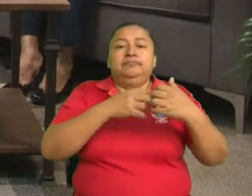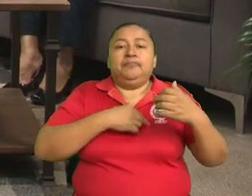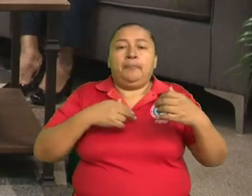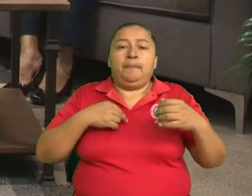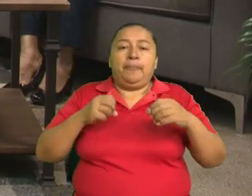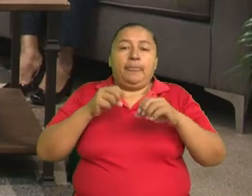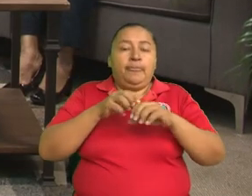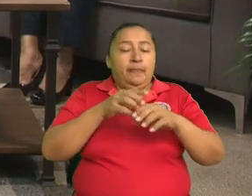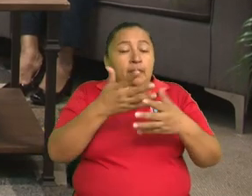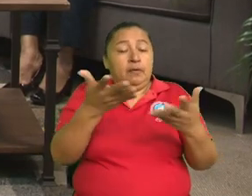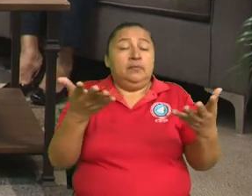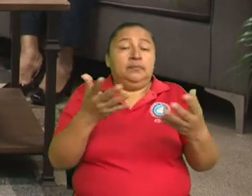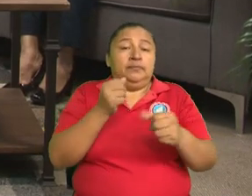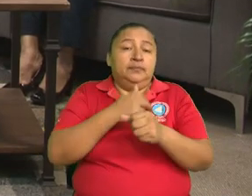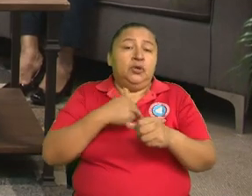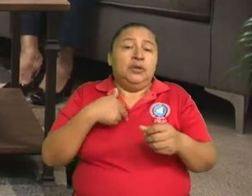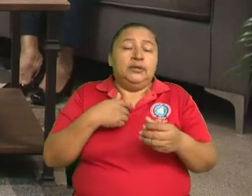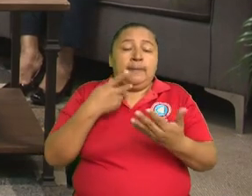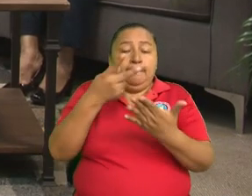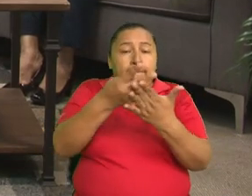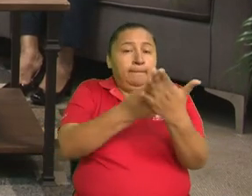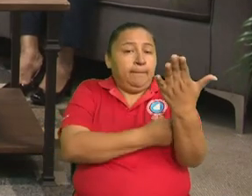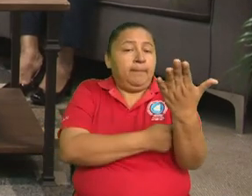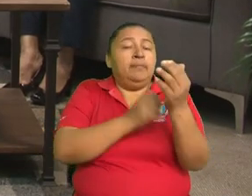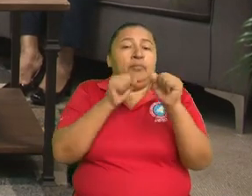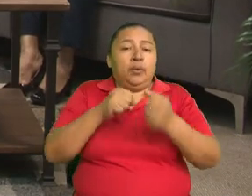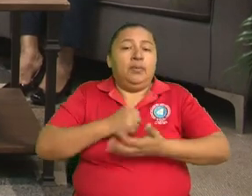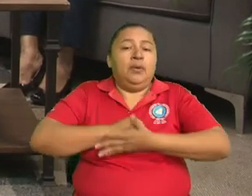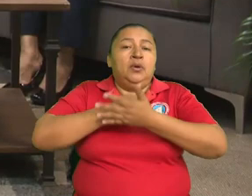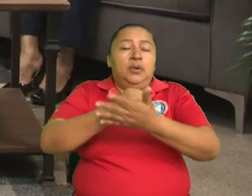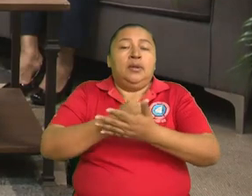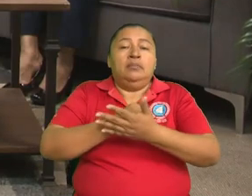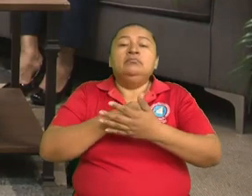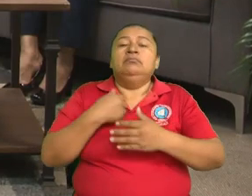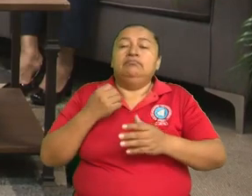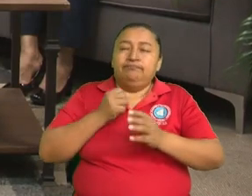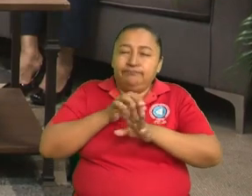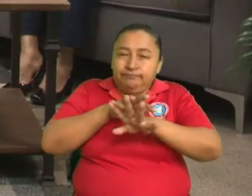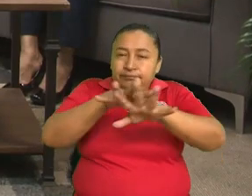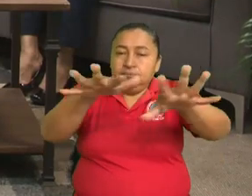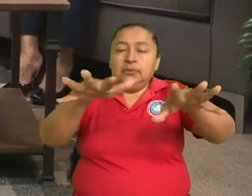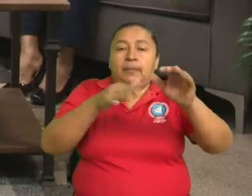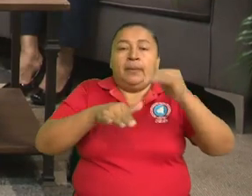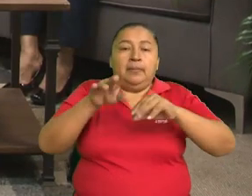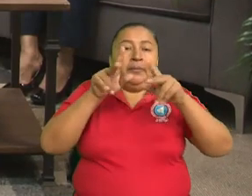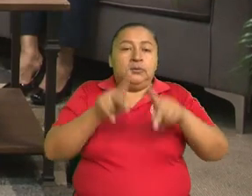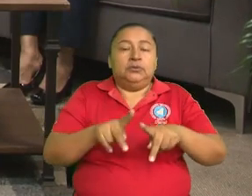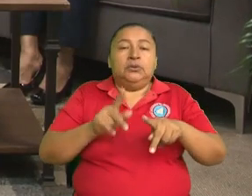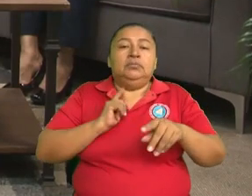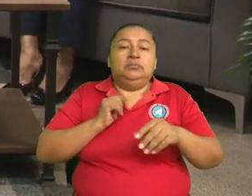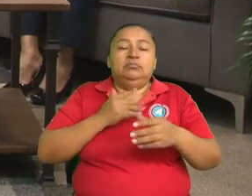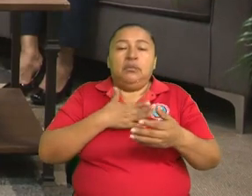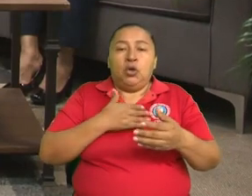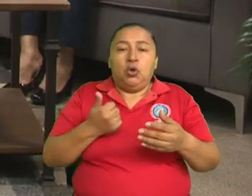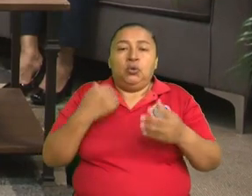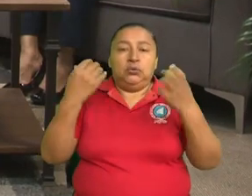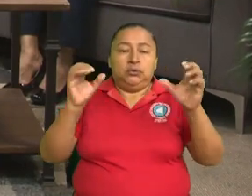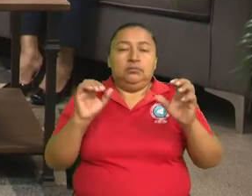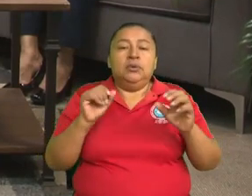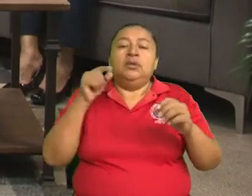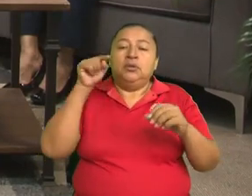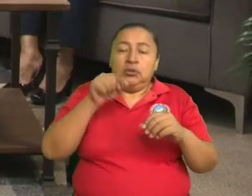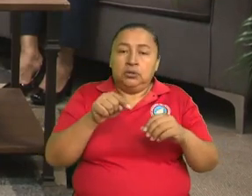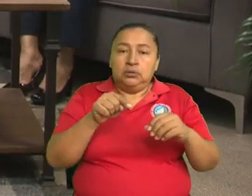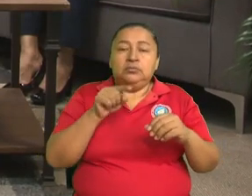hacen hacer proyectos que nos permitan llegar a más gente, y a veces con los mismos recursos. Entonces, claro, eso es fundamental.